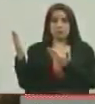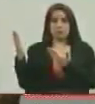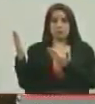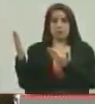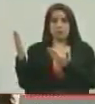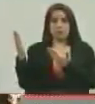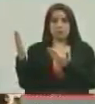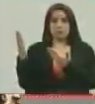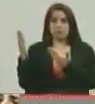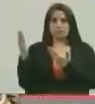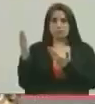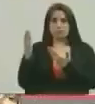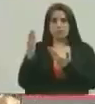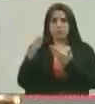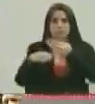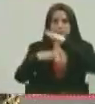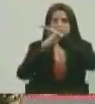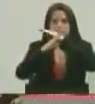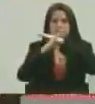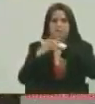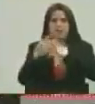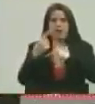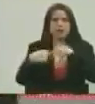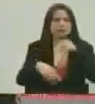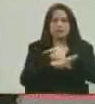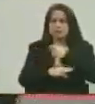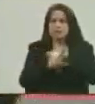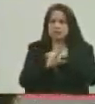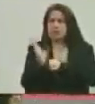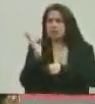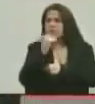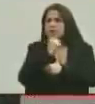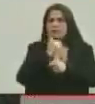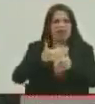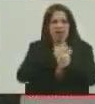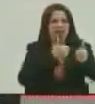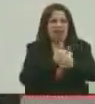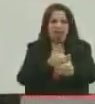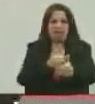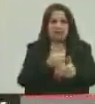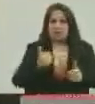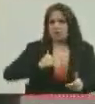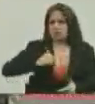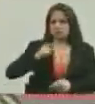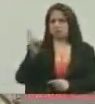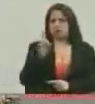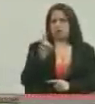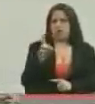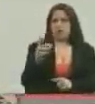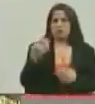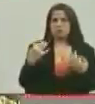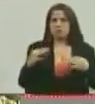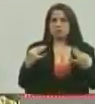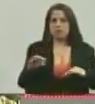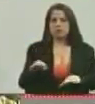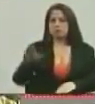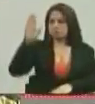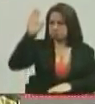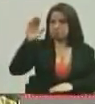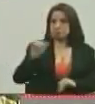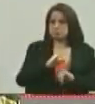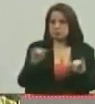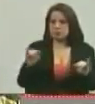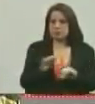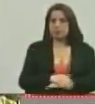todavía no ha llegado aquí la persecución como quisiera urosa bajé la pulsador esta